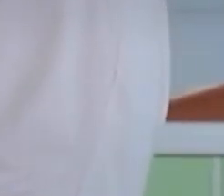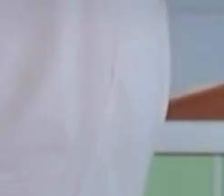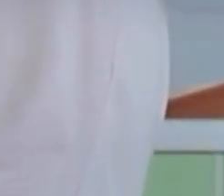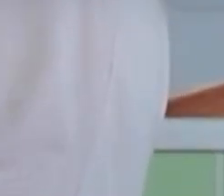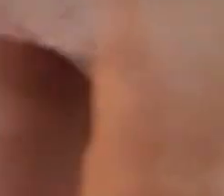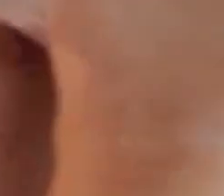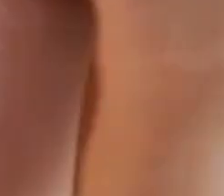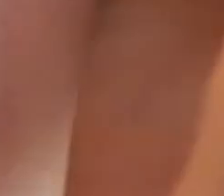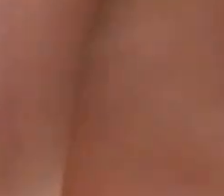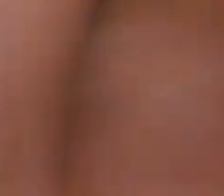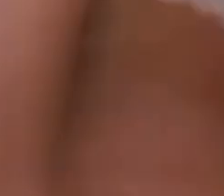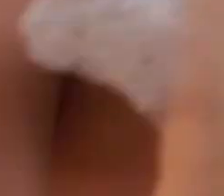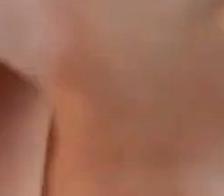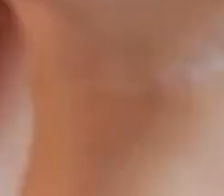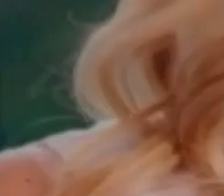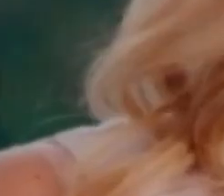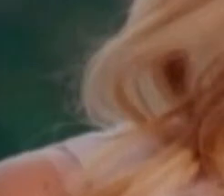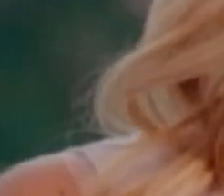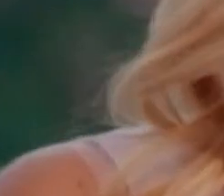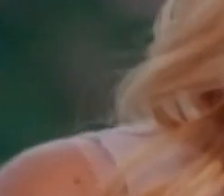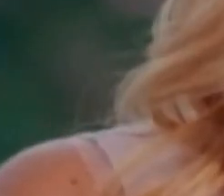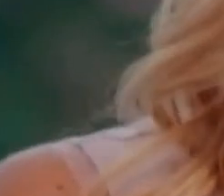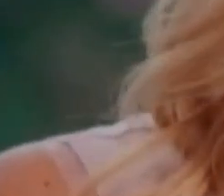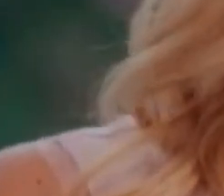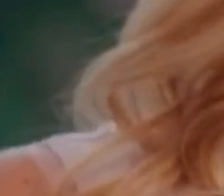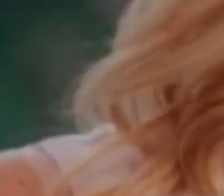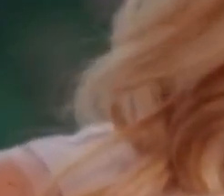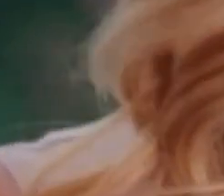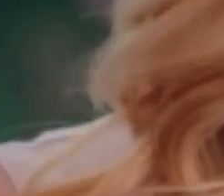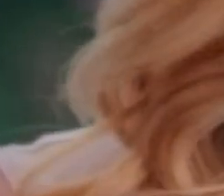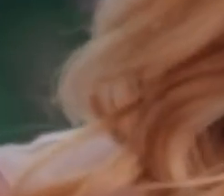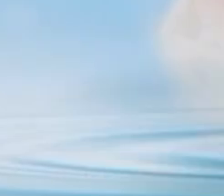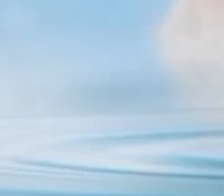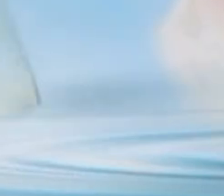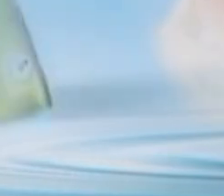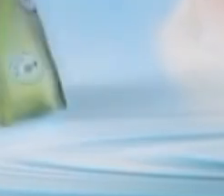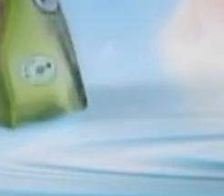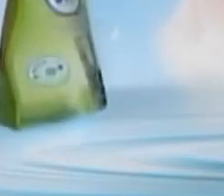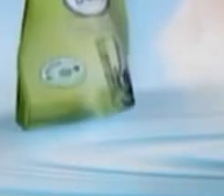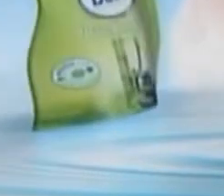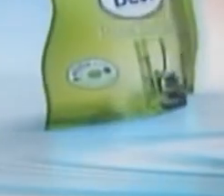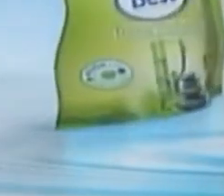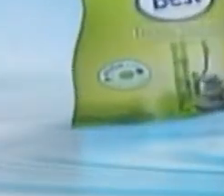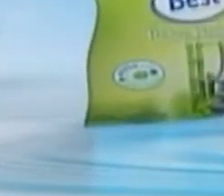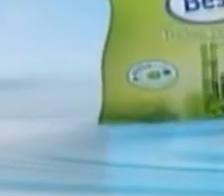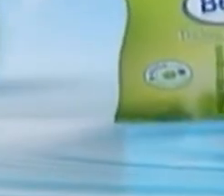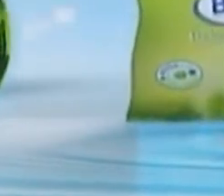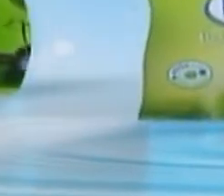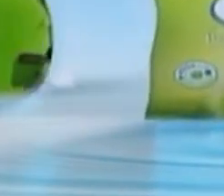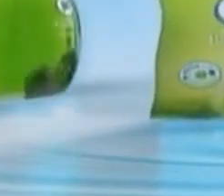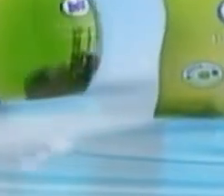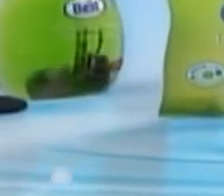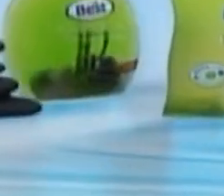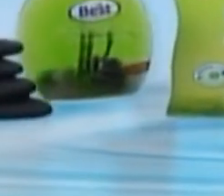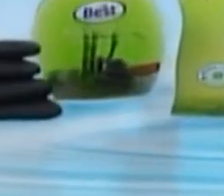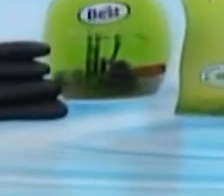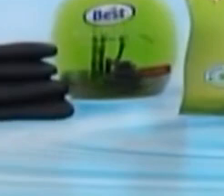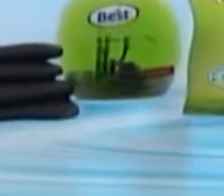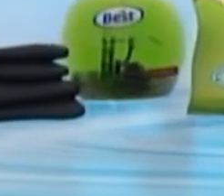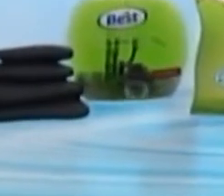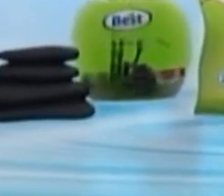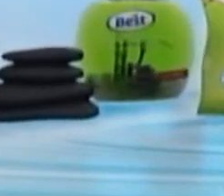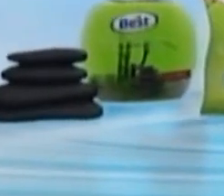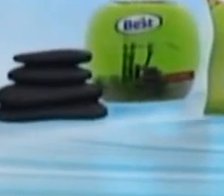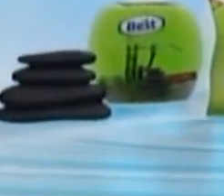dejando un fresco aroma. Así cuido a mi familia con calidad y ahorro. Best, protección y frescura que